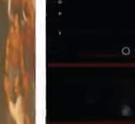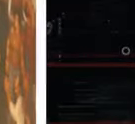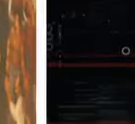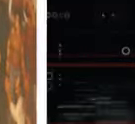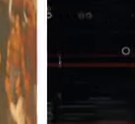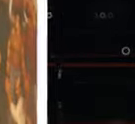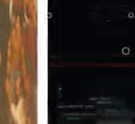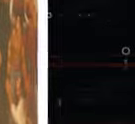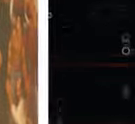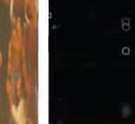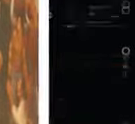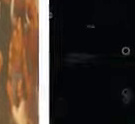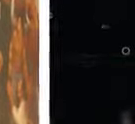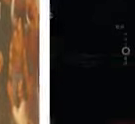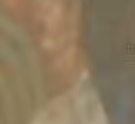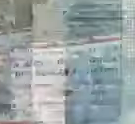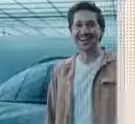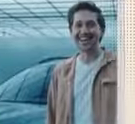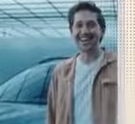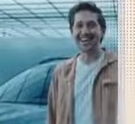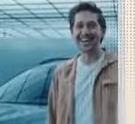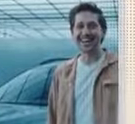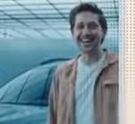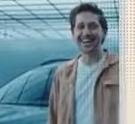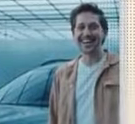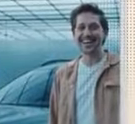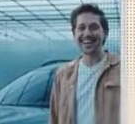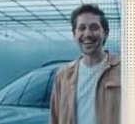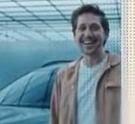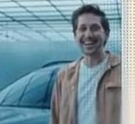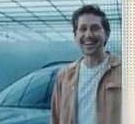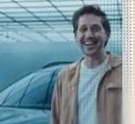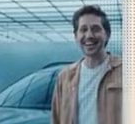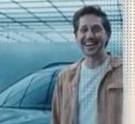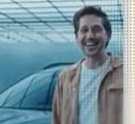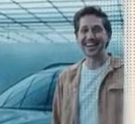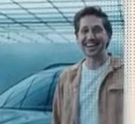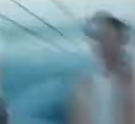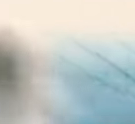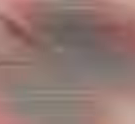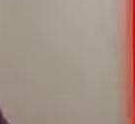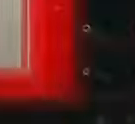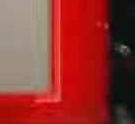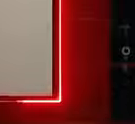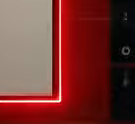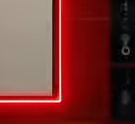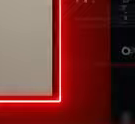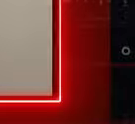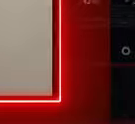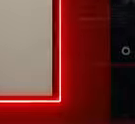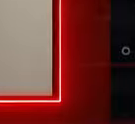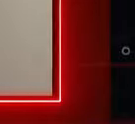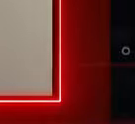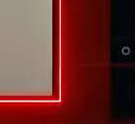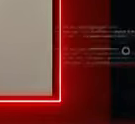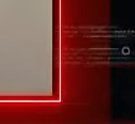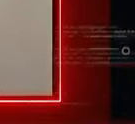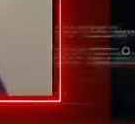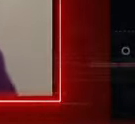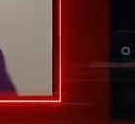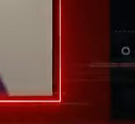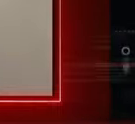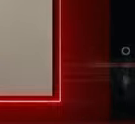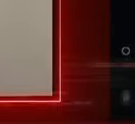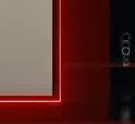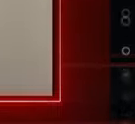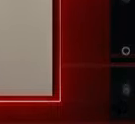mientras emprenden una embestida mediática contra quienes cuestionan estas decisiones. El ataque que se tiene al